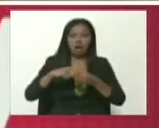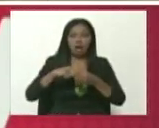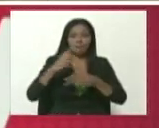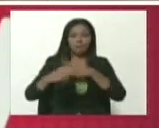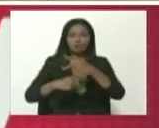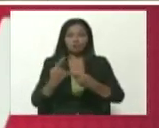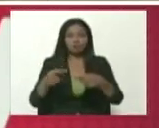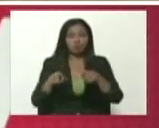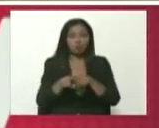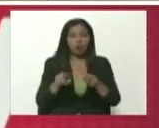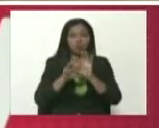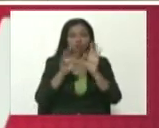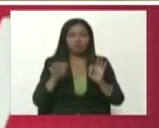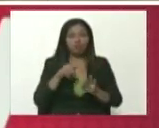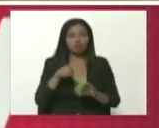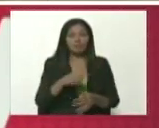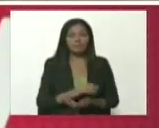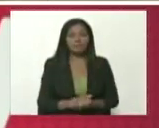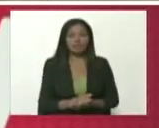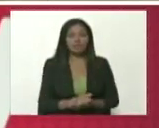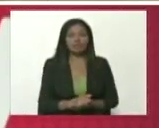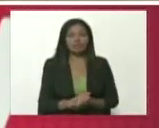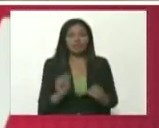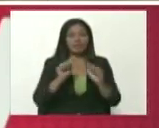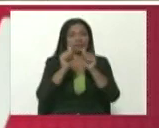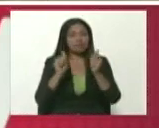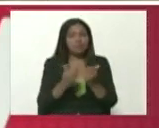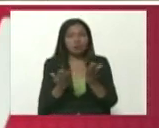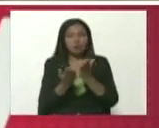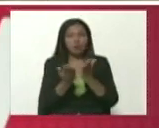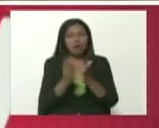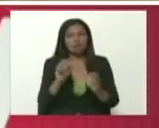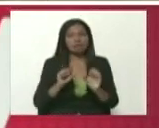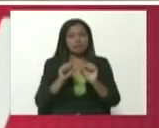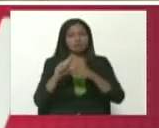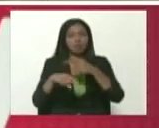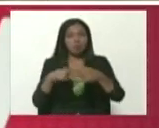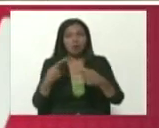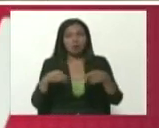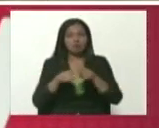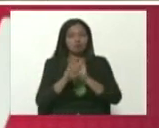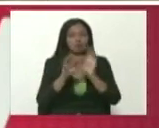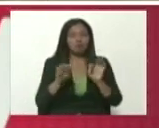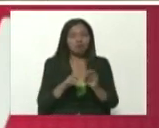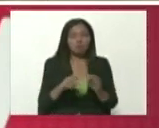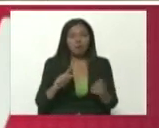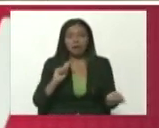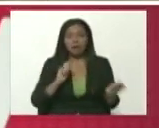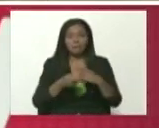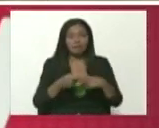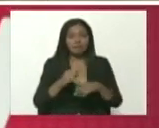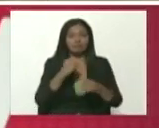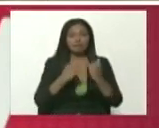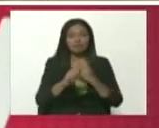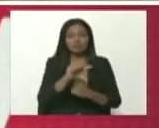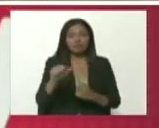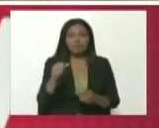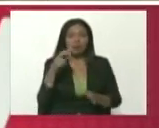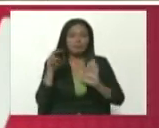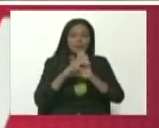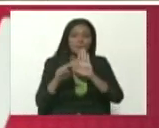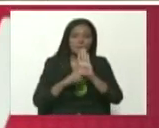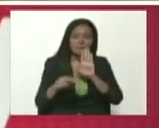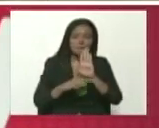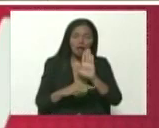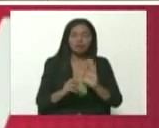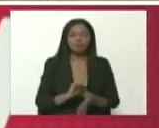proceso de reinserción al sistema escolar. Seguimos en ese proceso, estamos en el remate este fin de semana, como usted lo ha instruido, pero